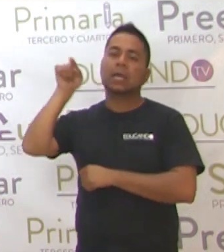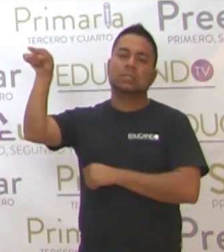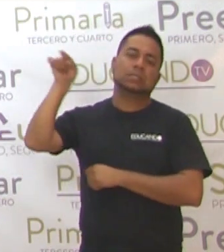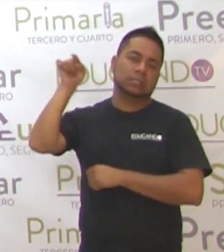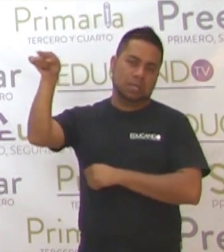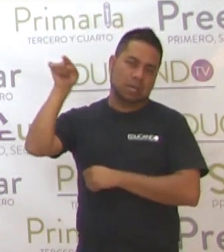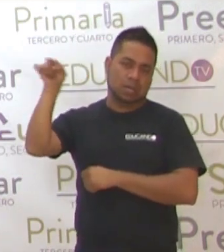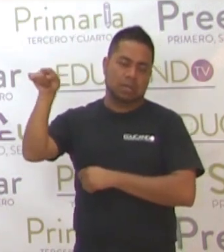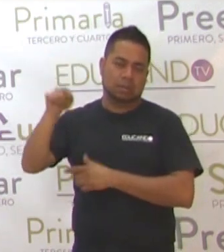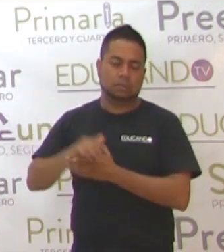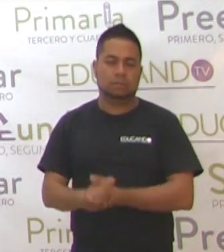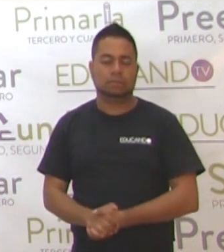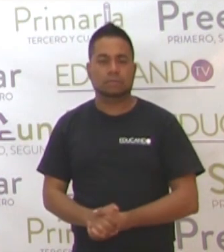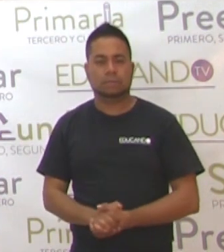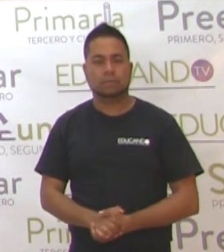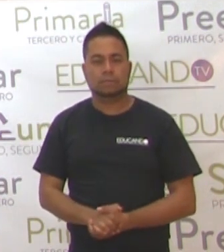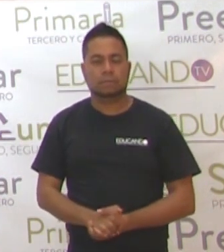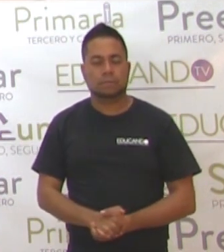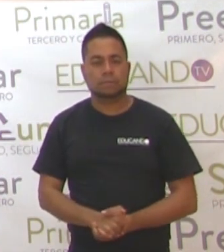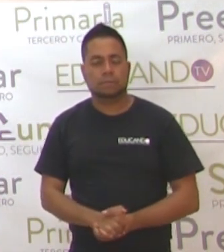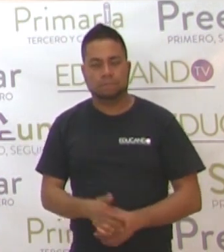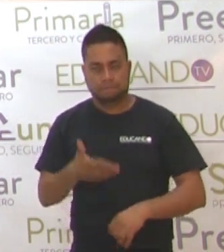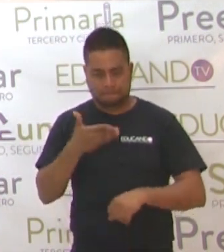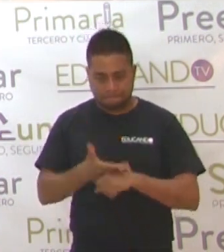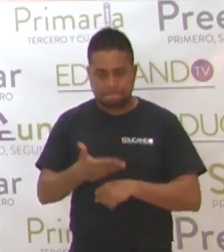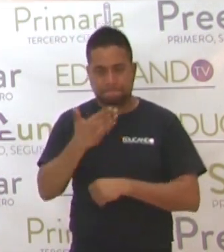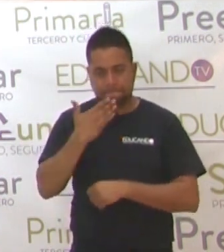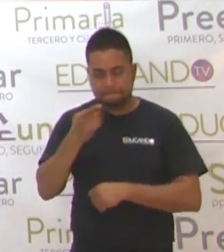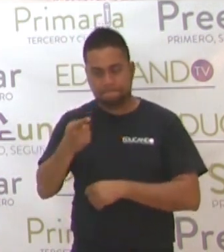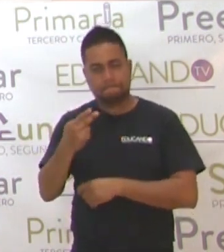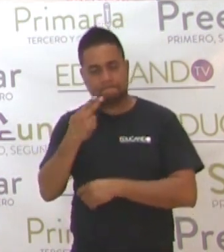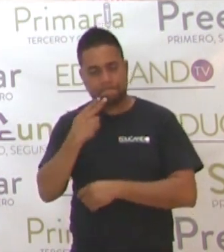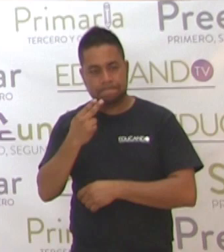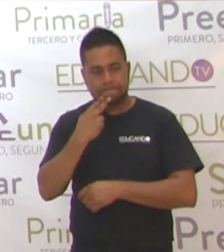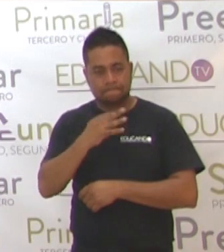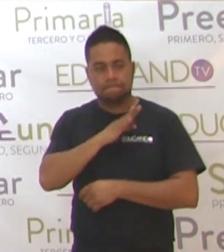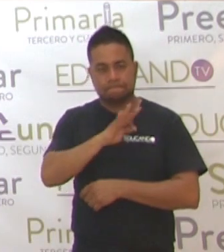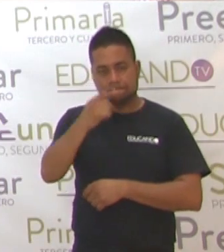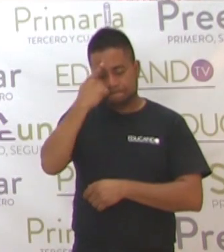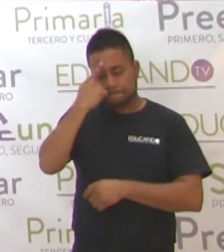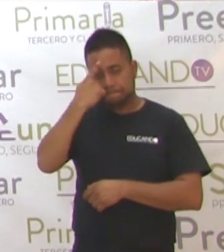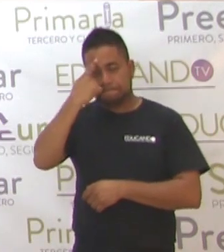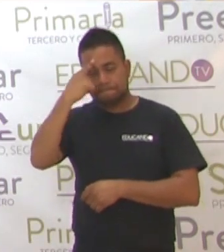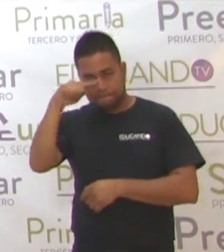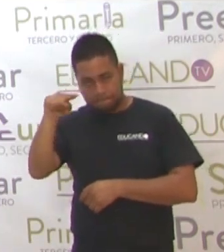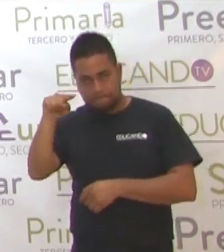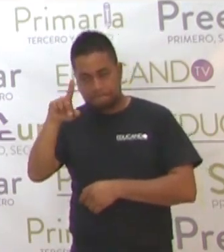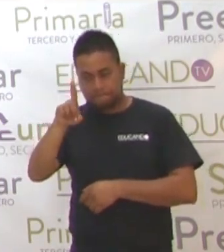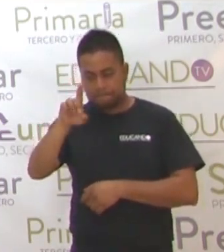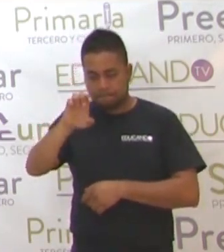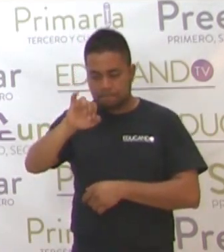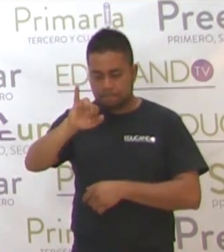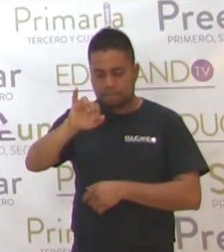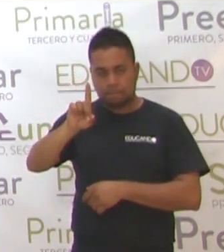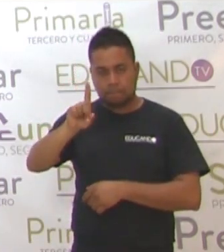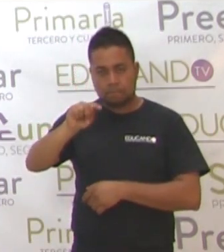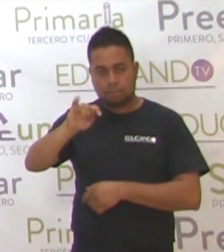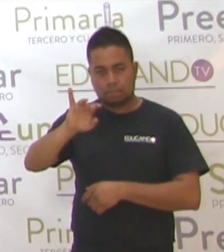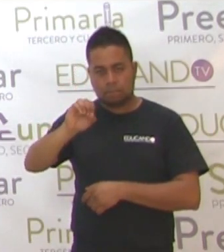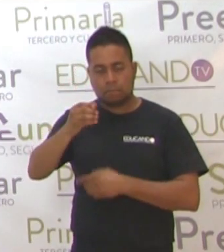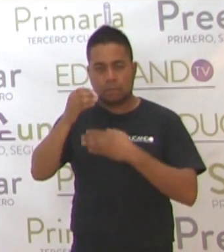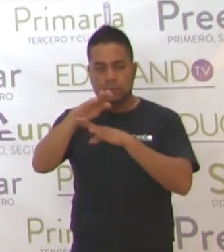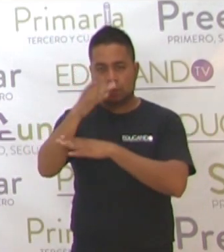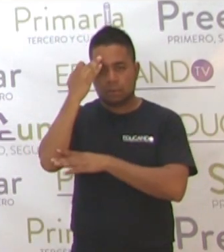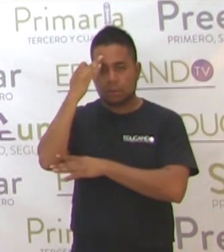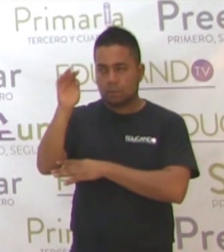muy bien entonces hacemos la utilización del díptico de tiempo allá bien